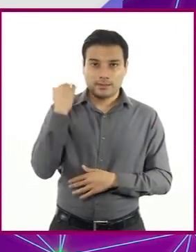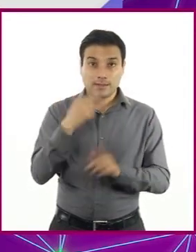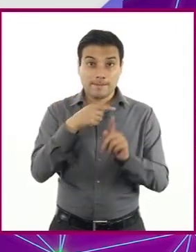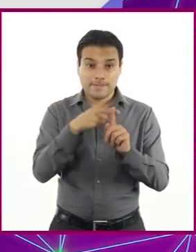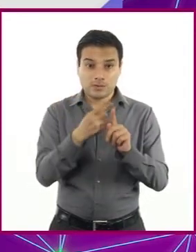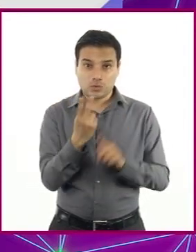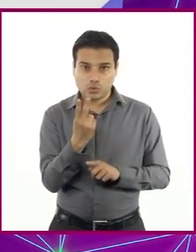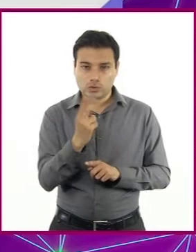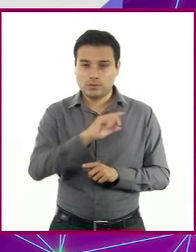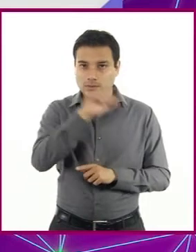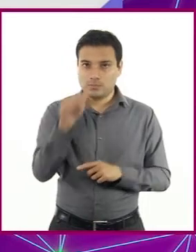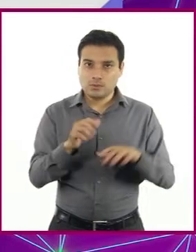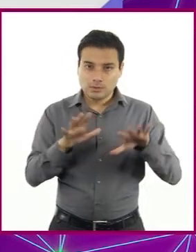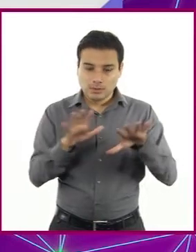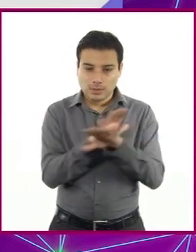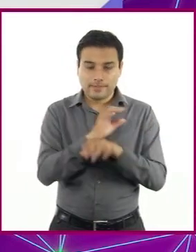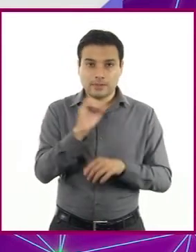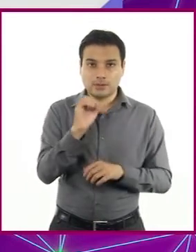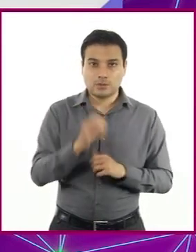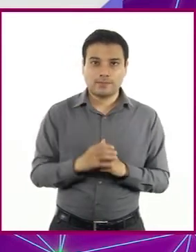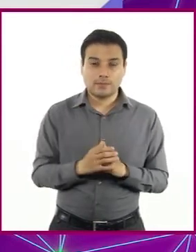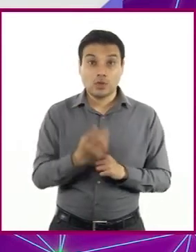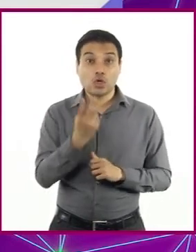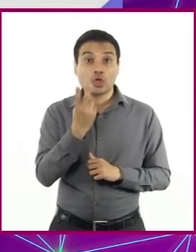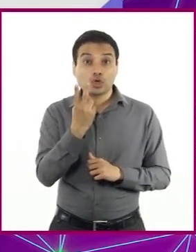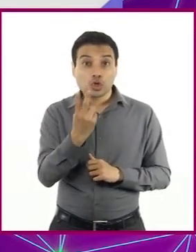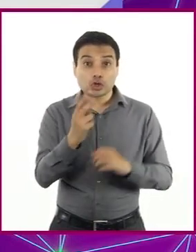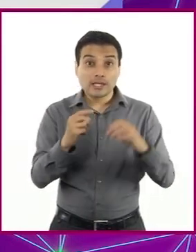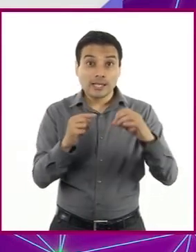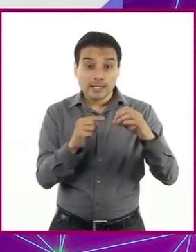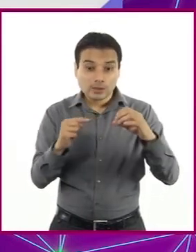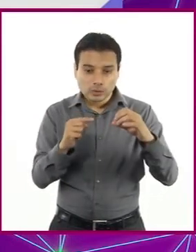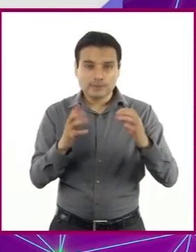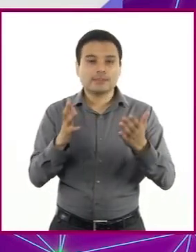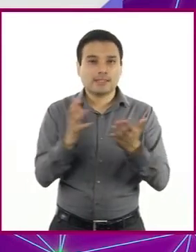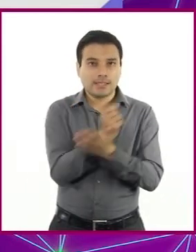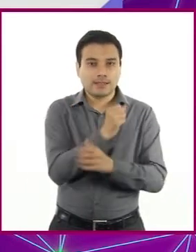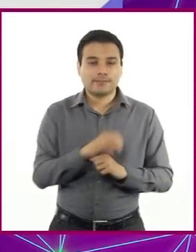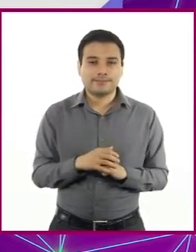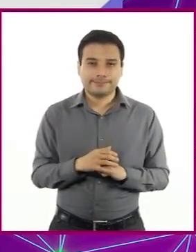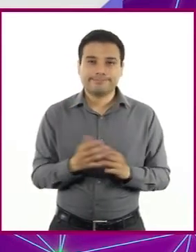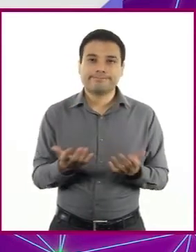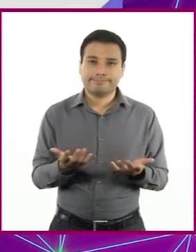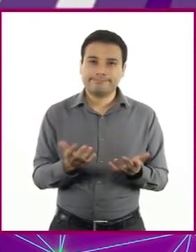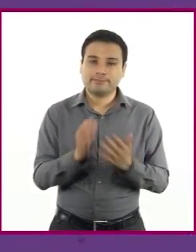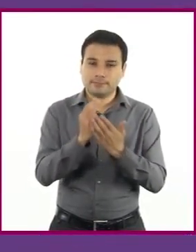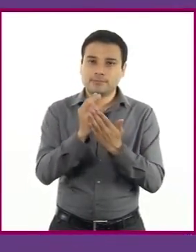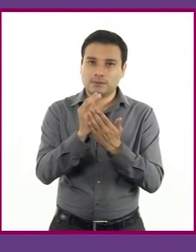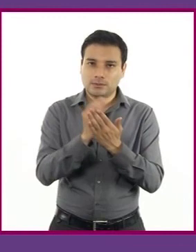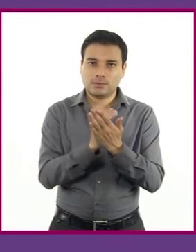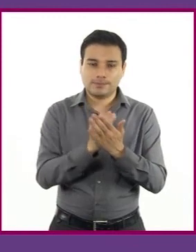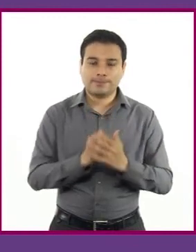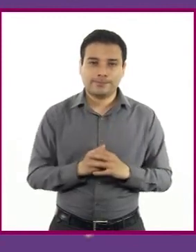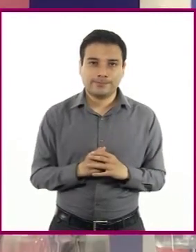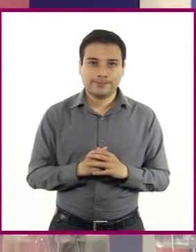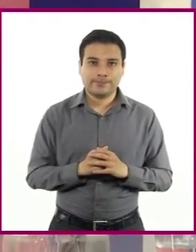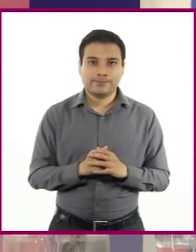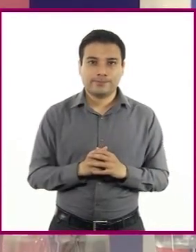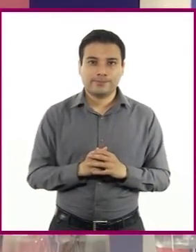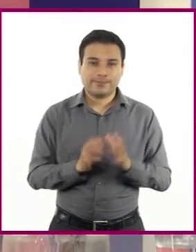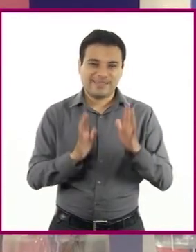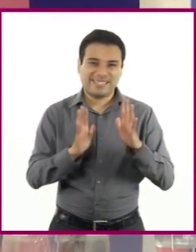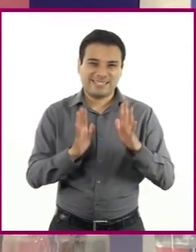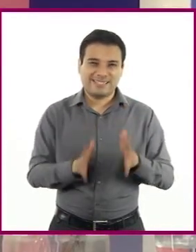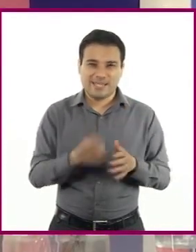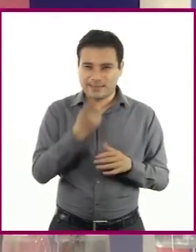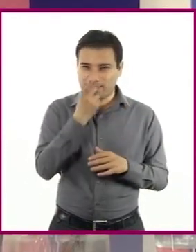a 0, por lo que ganó 2 electrones. Por lo tanto, decimos que se redujo. Ya hemos dicho